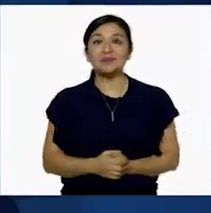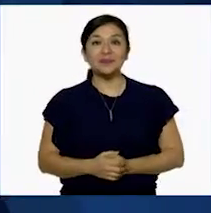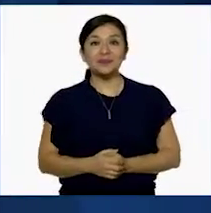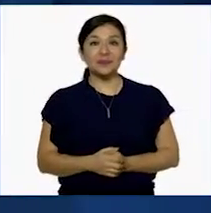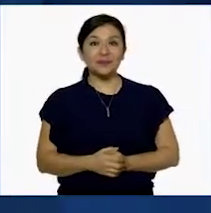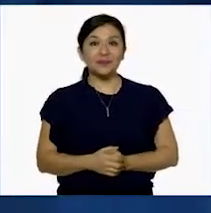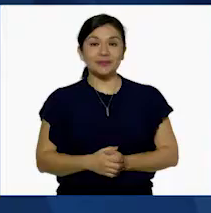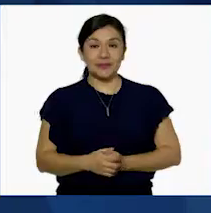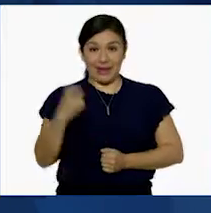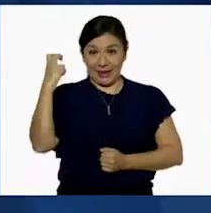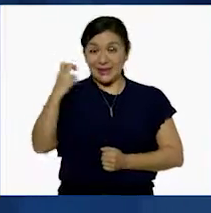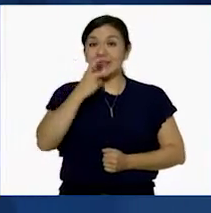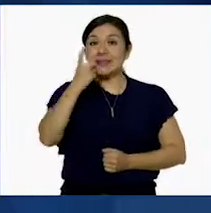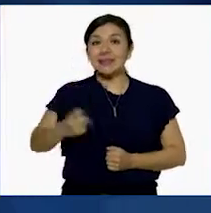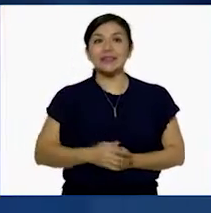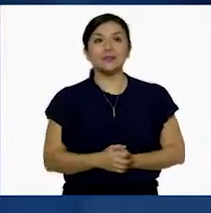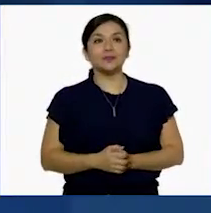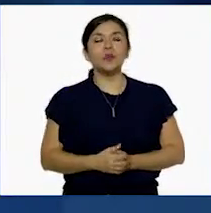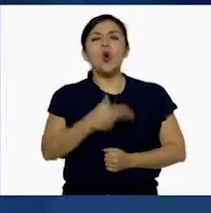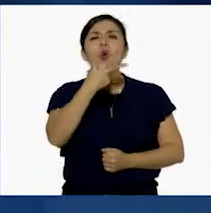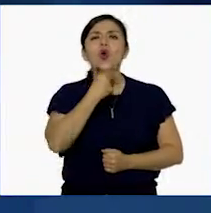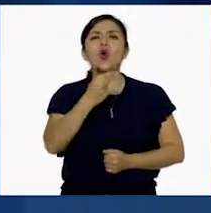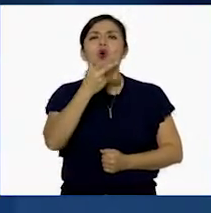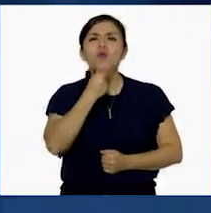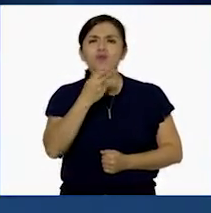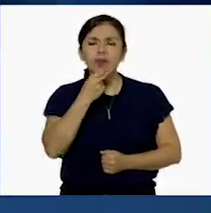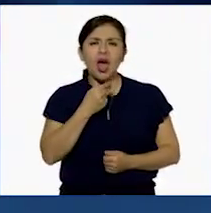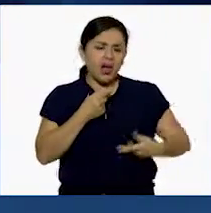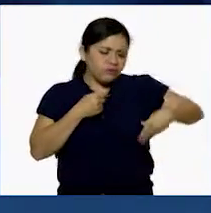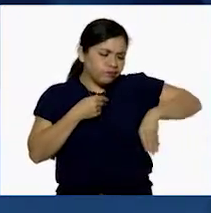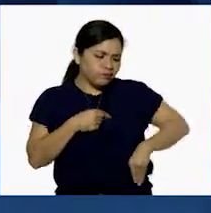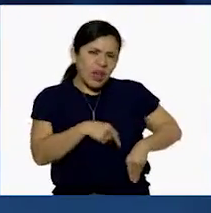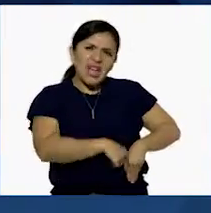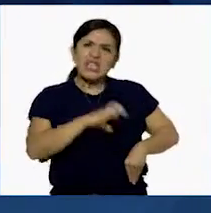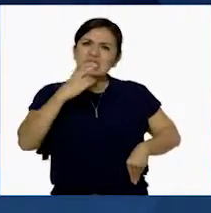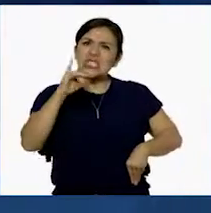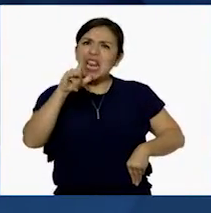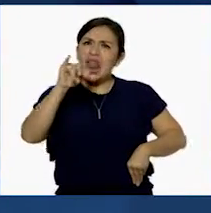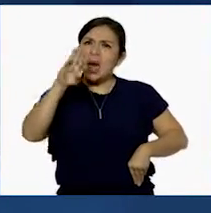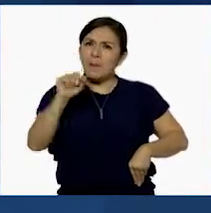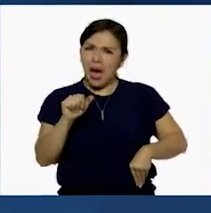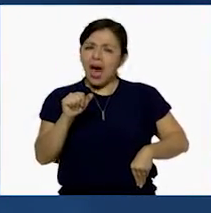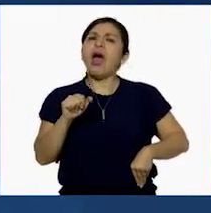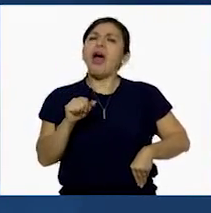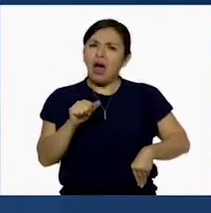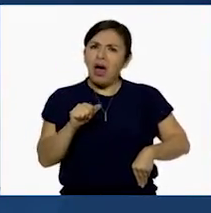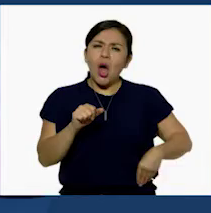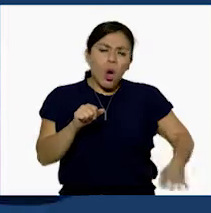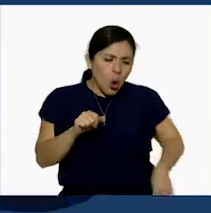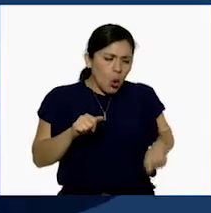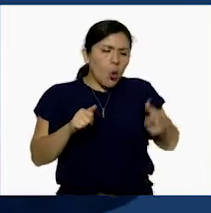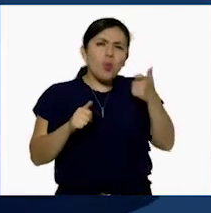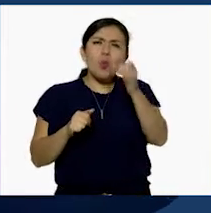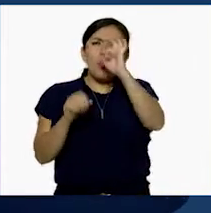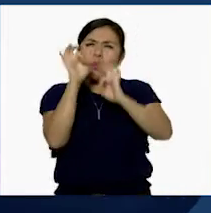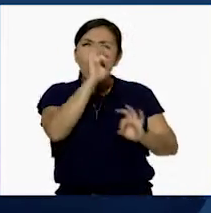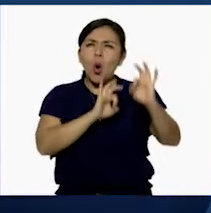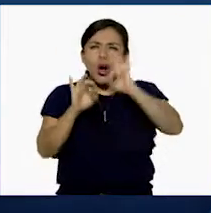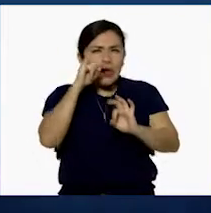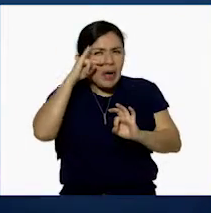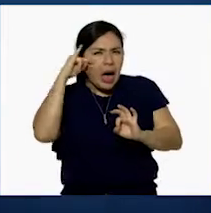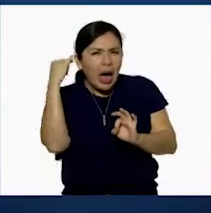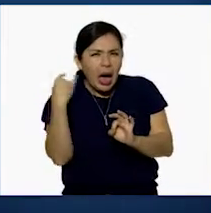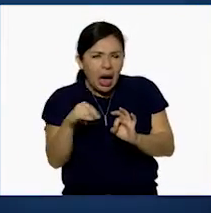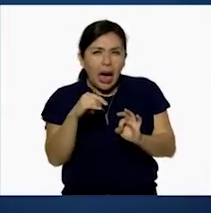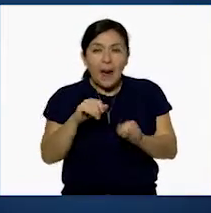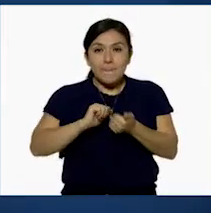el fragmento, dice así. El hombre metía la mano izquierda bajo su chilaba y sacaba una moneda muy pequeña, apenas visible junto